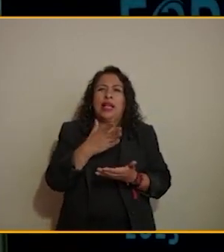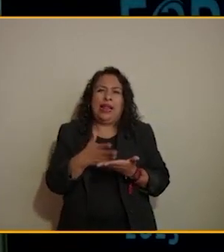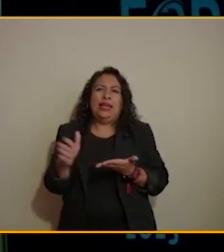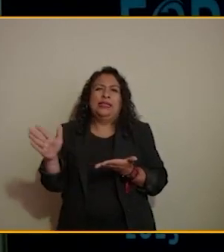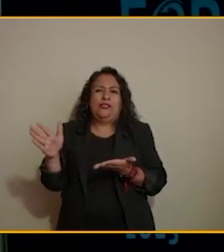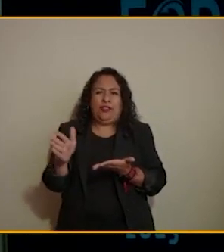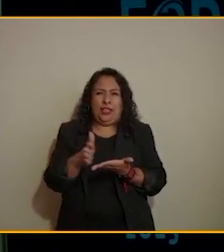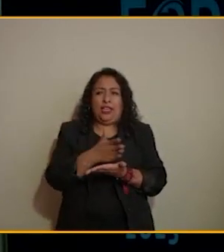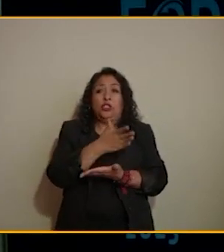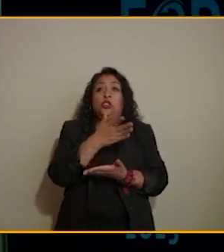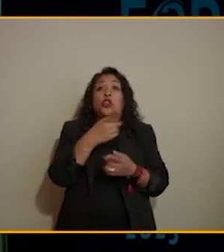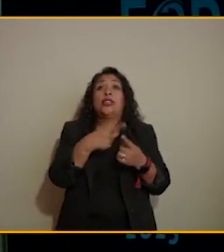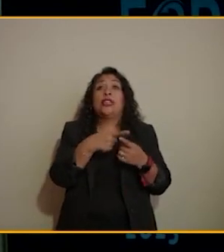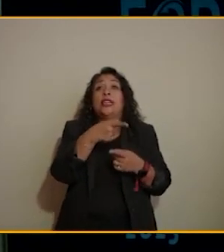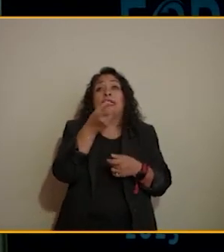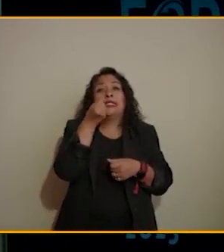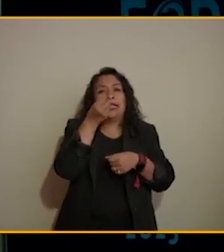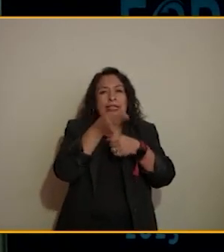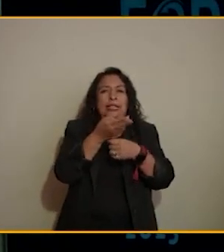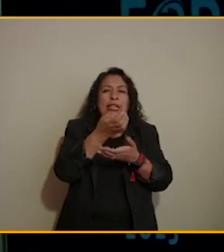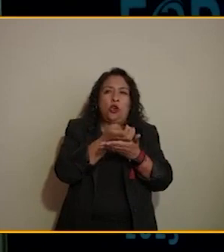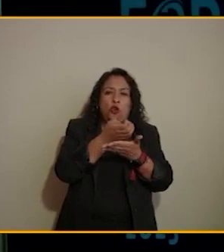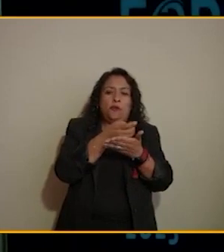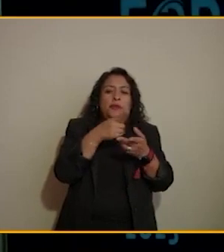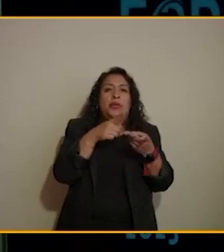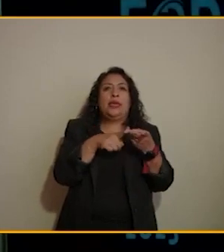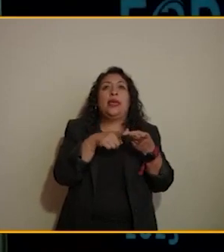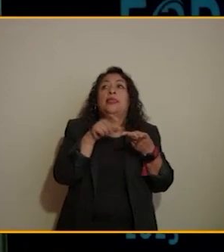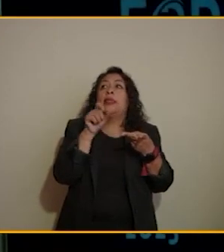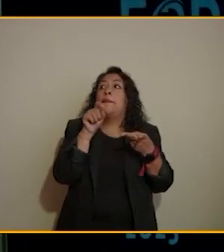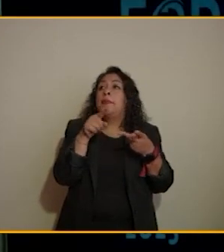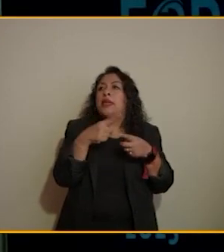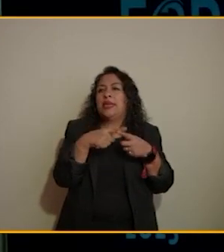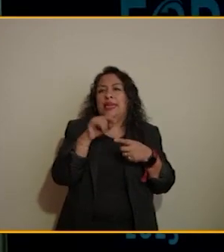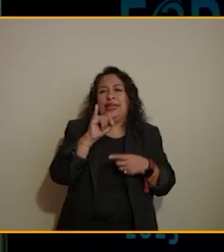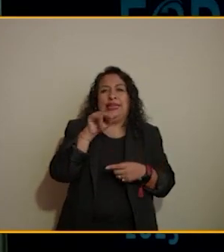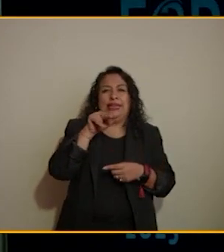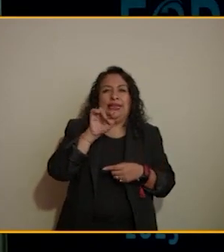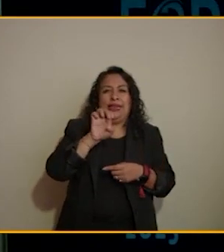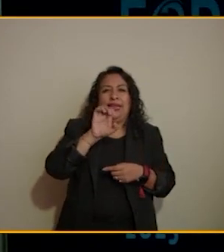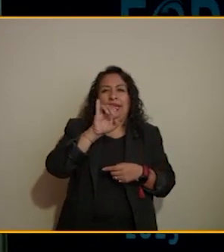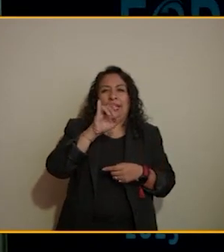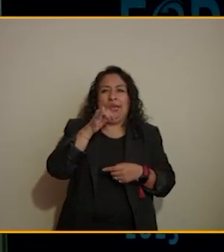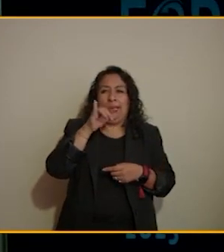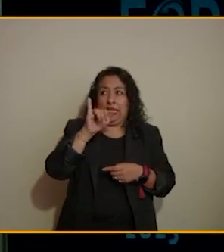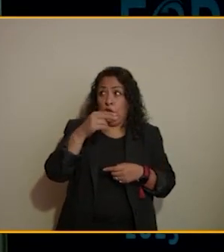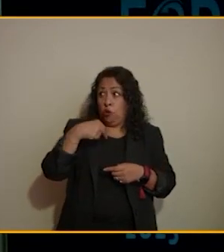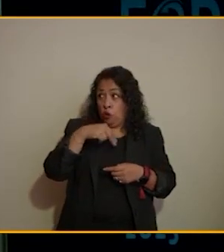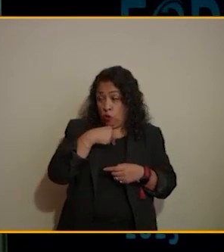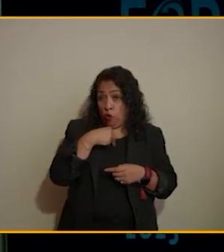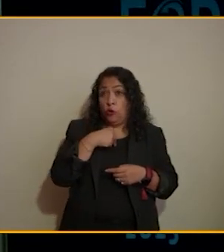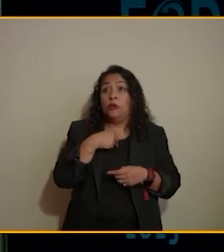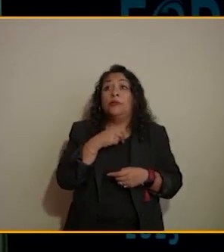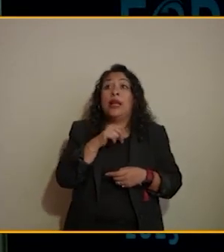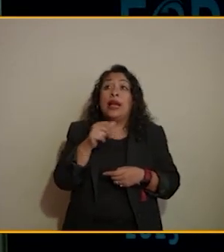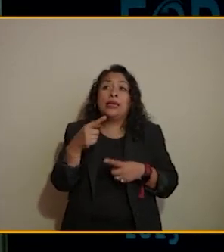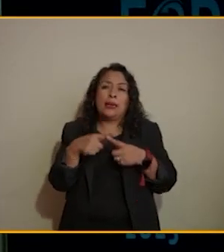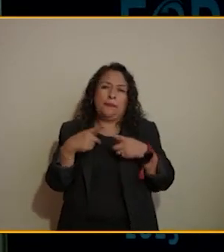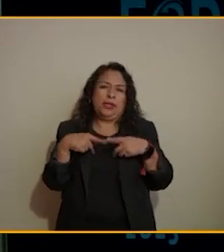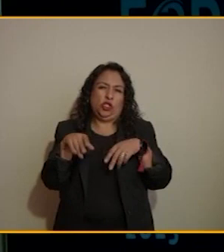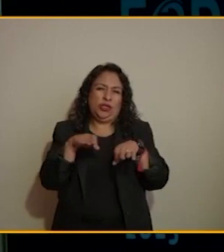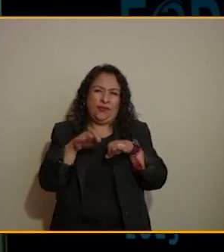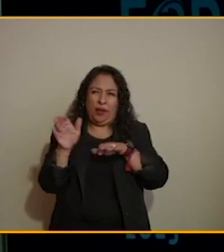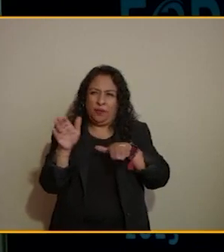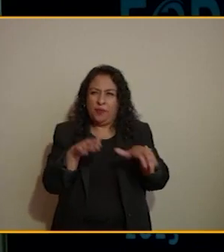clasificación que hizo tanto la Secretaría de Economía y también se está tomando por parte del INEGI, en el cual nosotros a partir de empleados y de